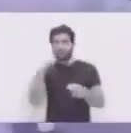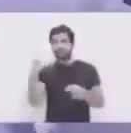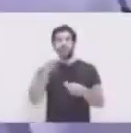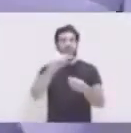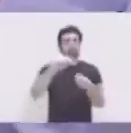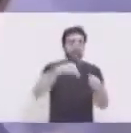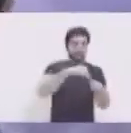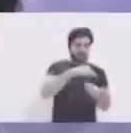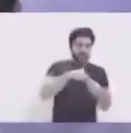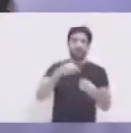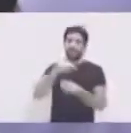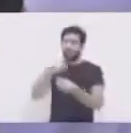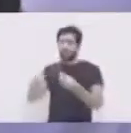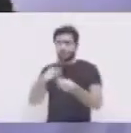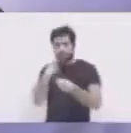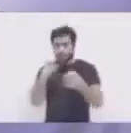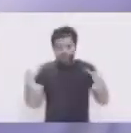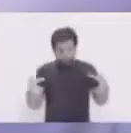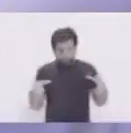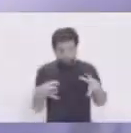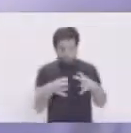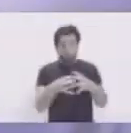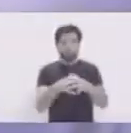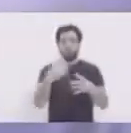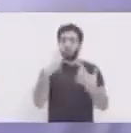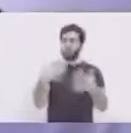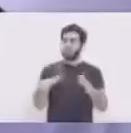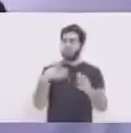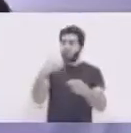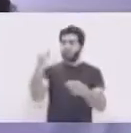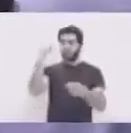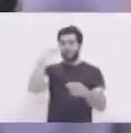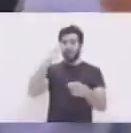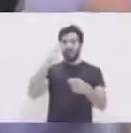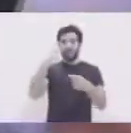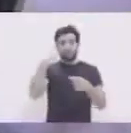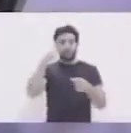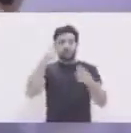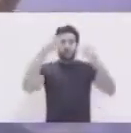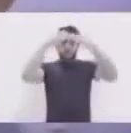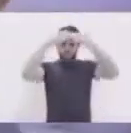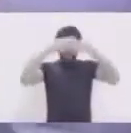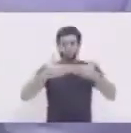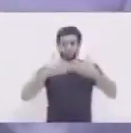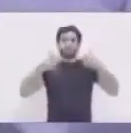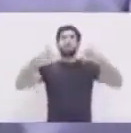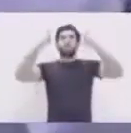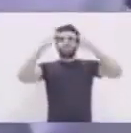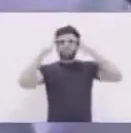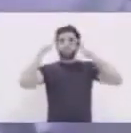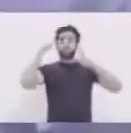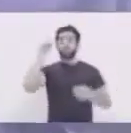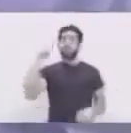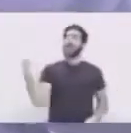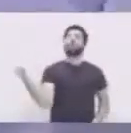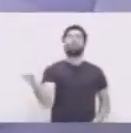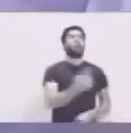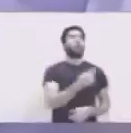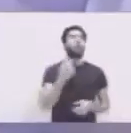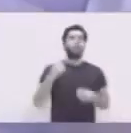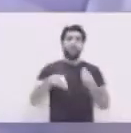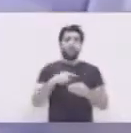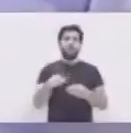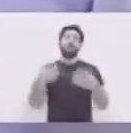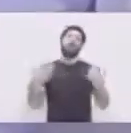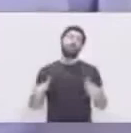estar interactuando. Exacto. De hecho, ¿se imaginan hacer una careta para cada miembro de la familia? Estaría genial. Buena actividad para celebrar el Día del Niño, la verdad. Sí,